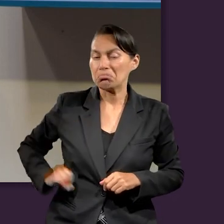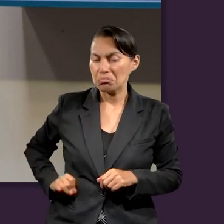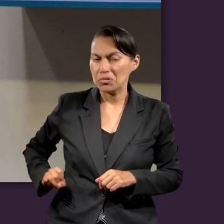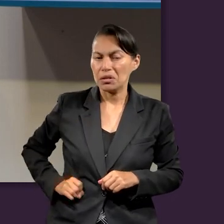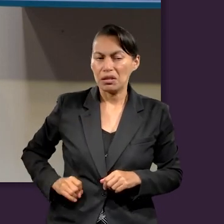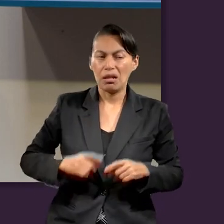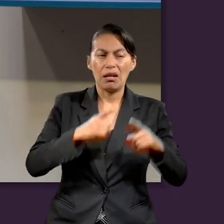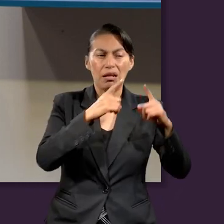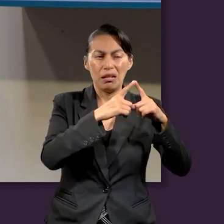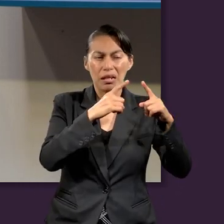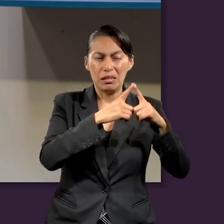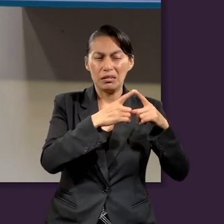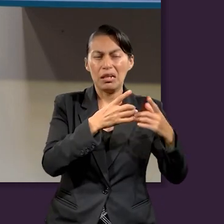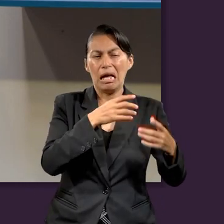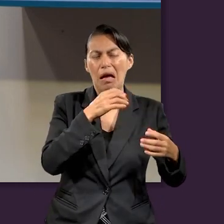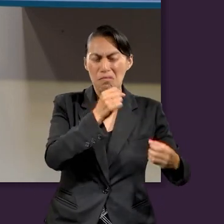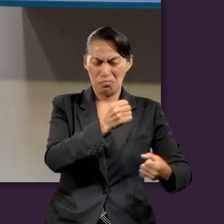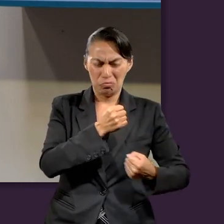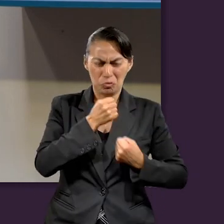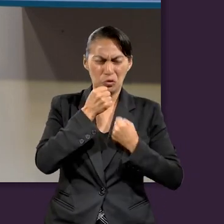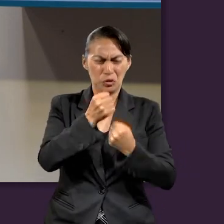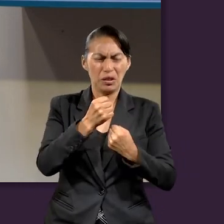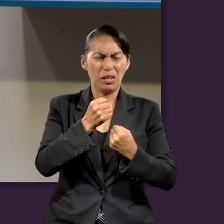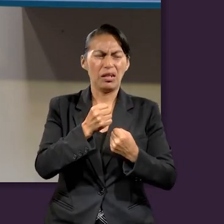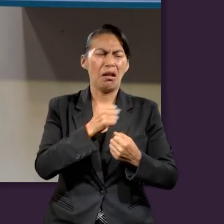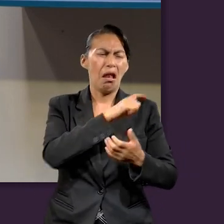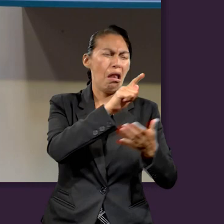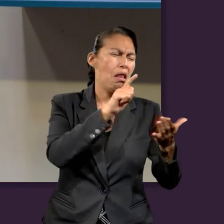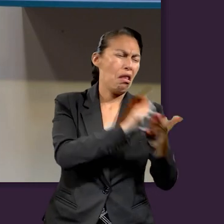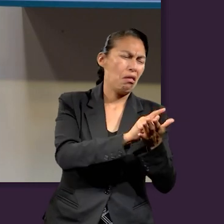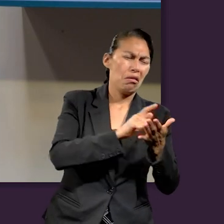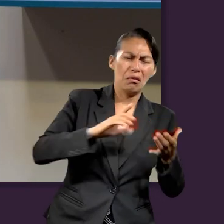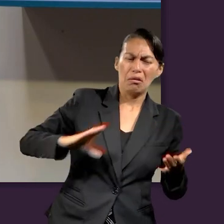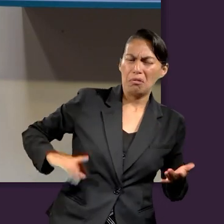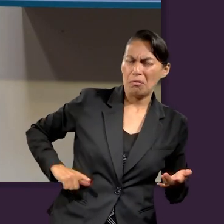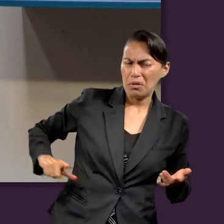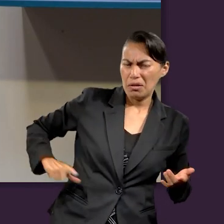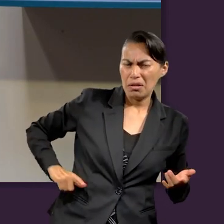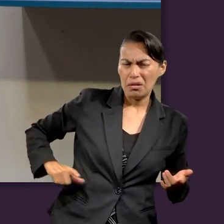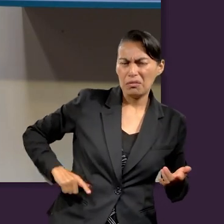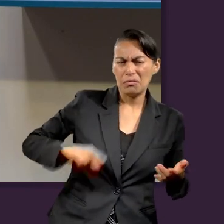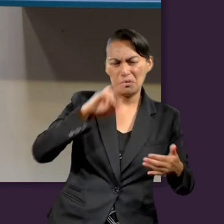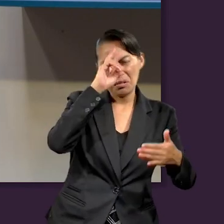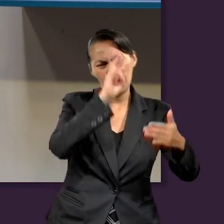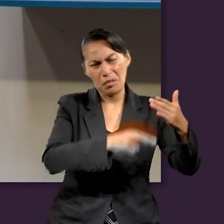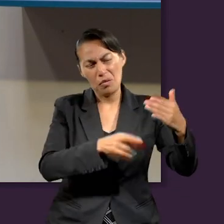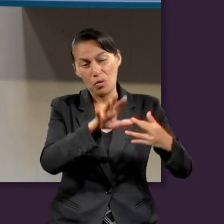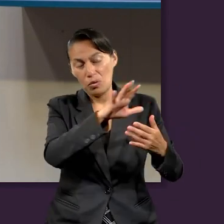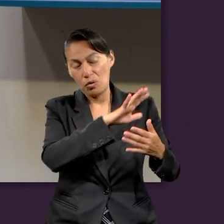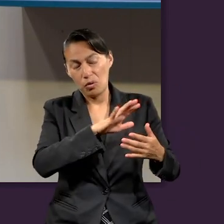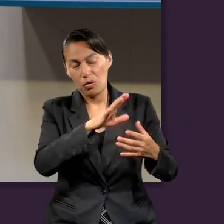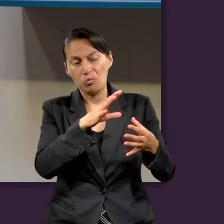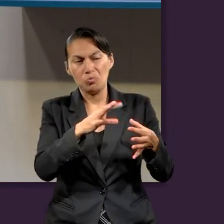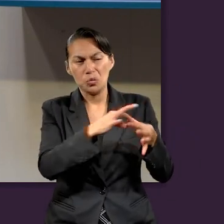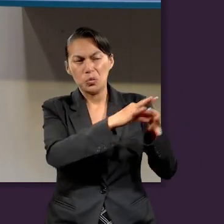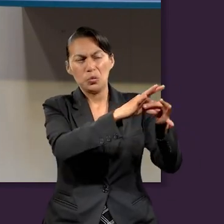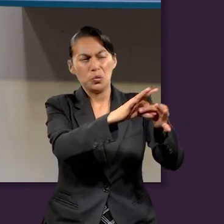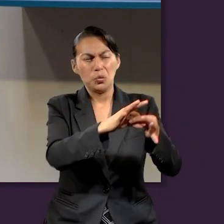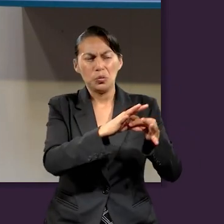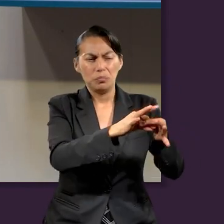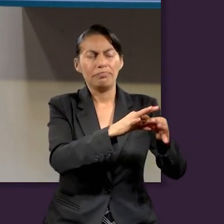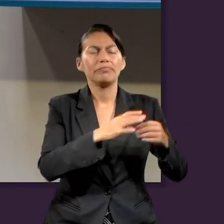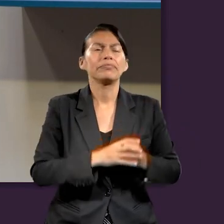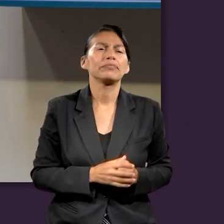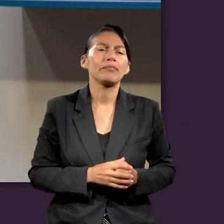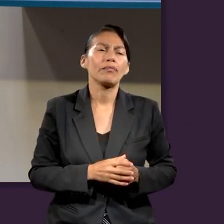decir, había mucho poder en la iglesia, tanto en las leyes de gobierno como en el sistema religioso. y